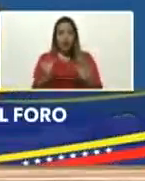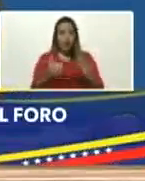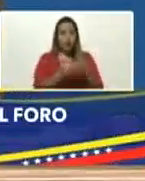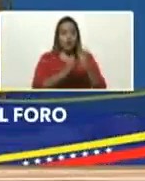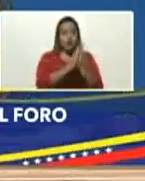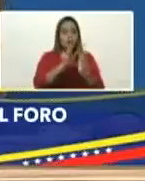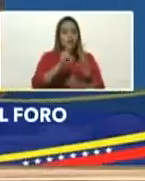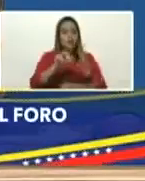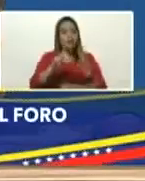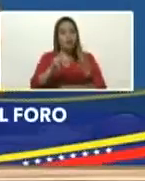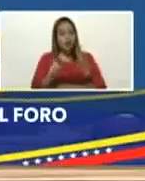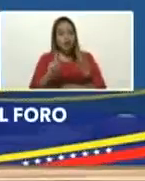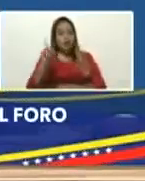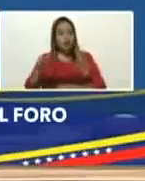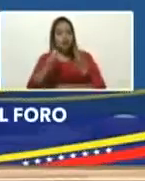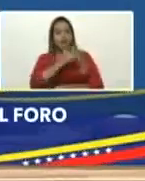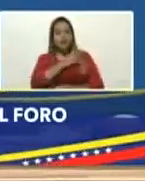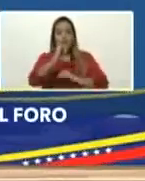Internacional de